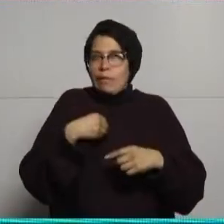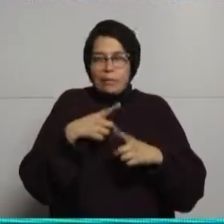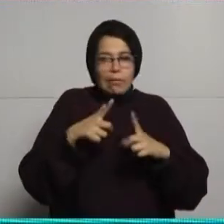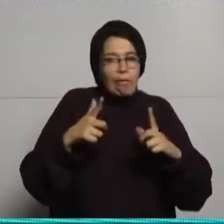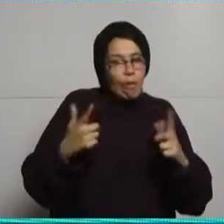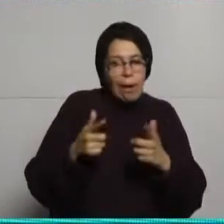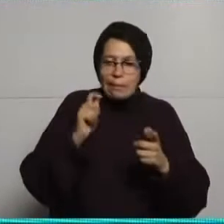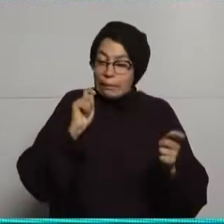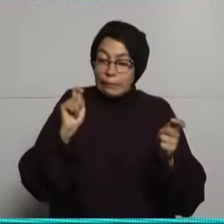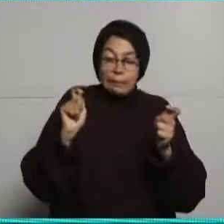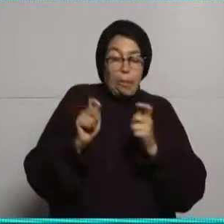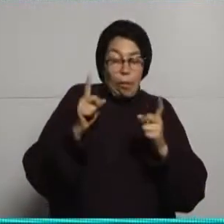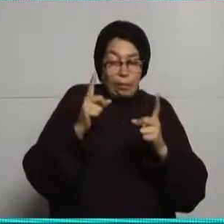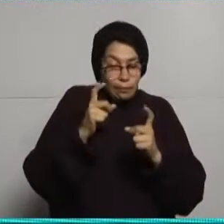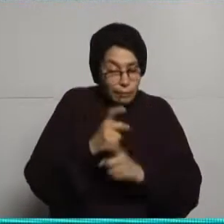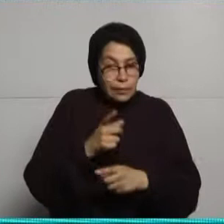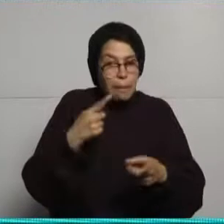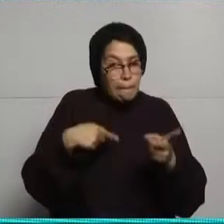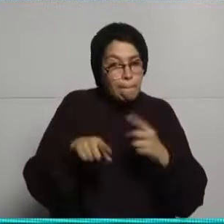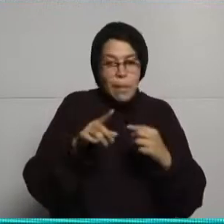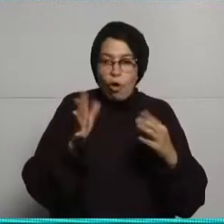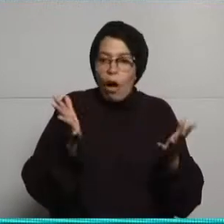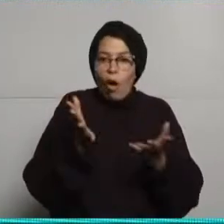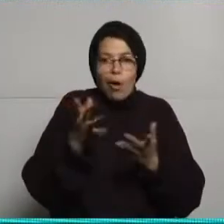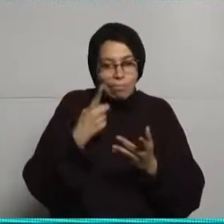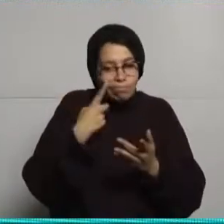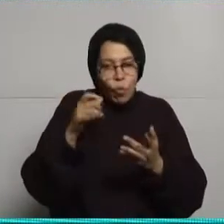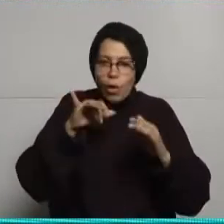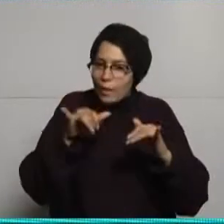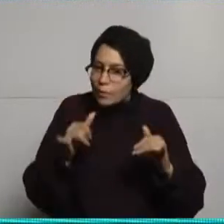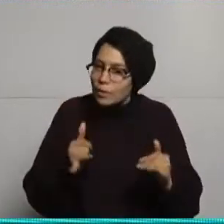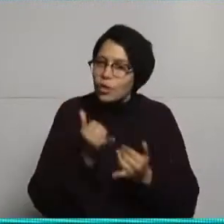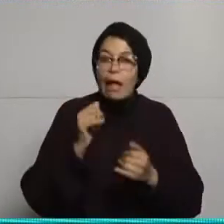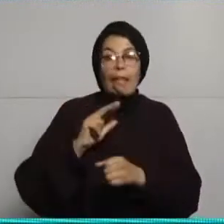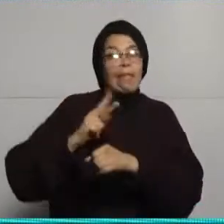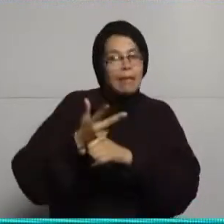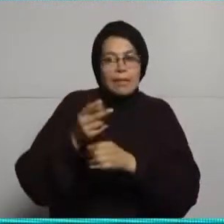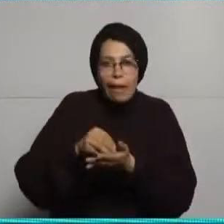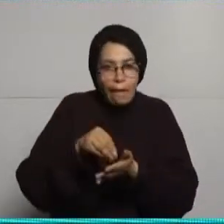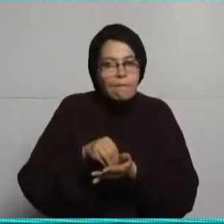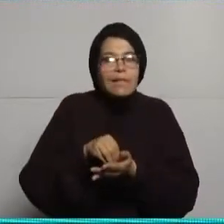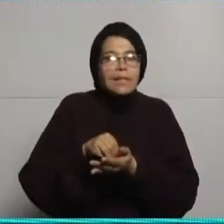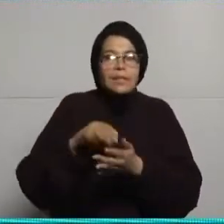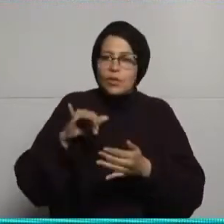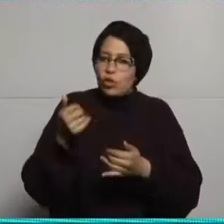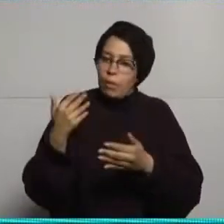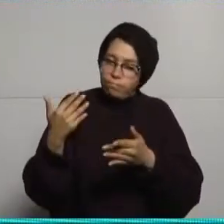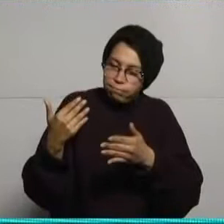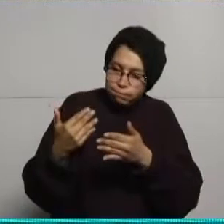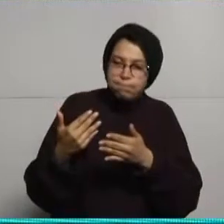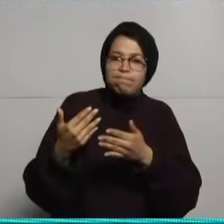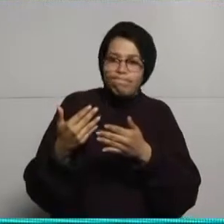cambios cuestan, pero bueno, creemos que ya ahora terminando el tercer ciclo de Montevideo Decide, podemos decir que